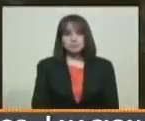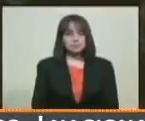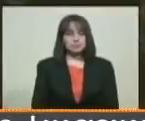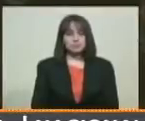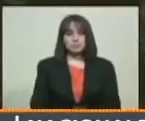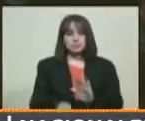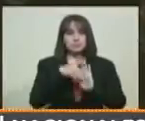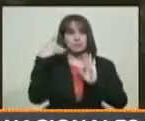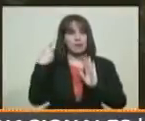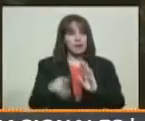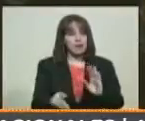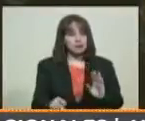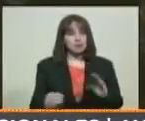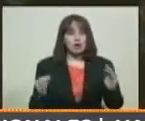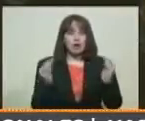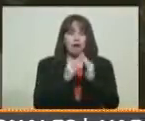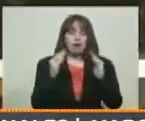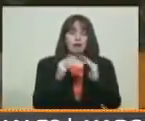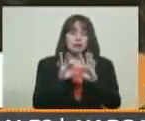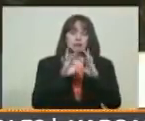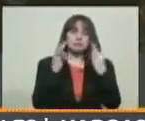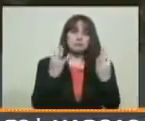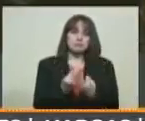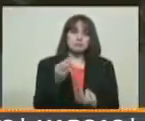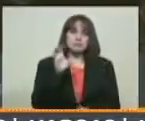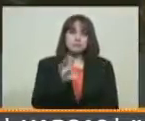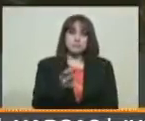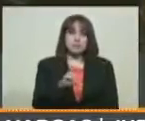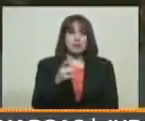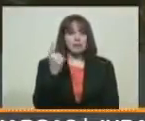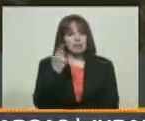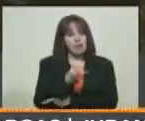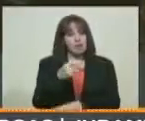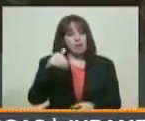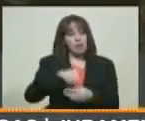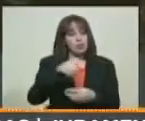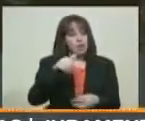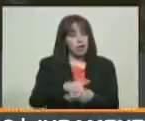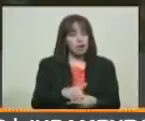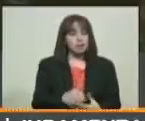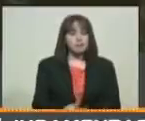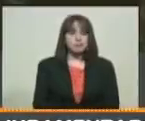Derecho a hogares de la patria. Deber de ir a votar.